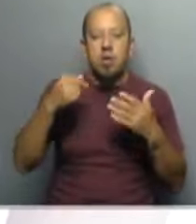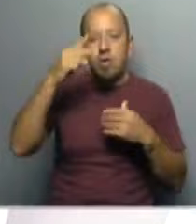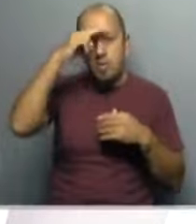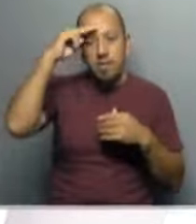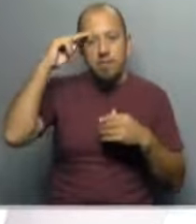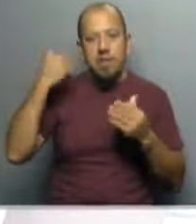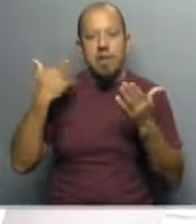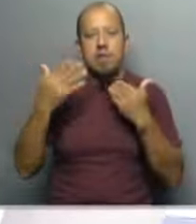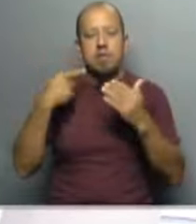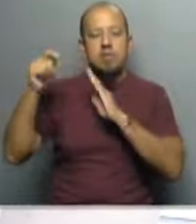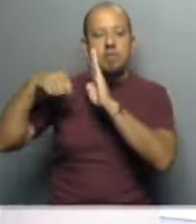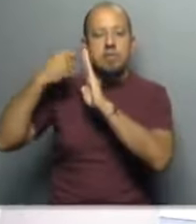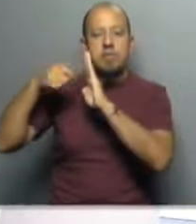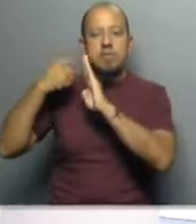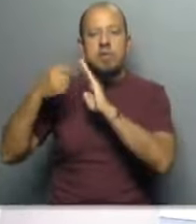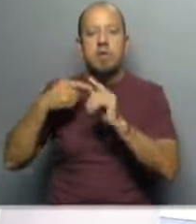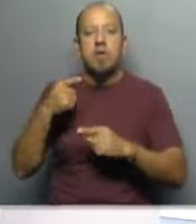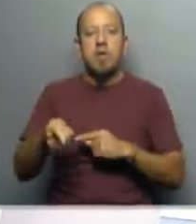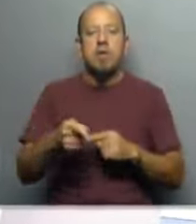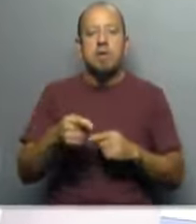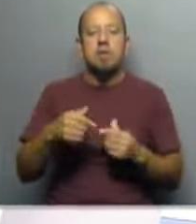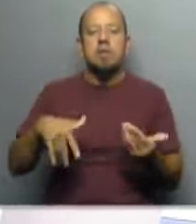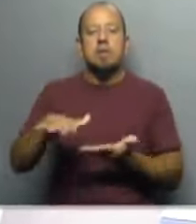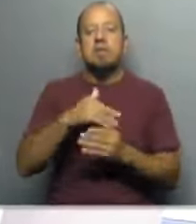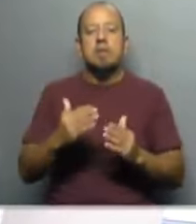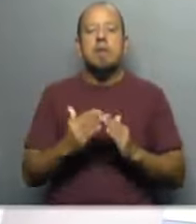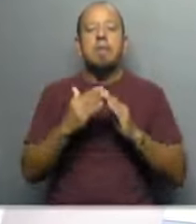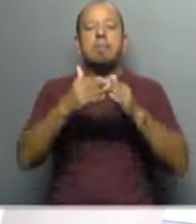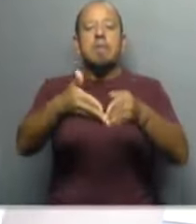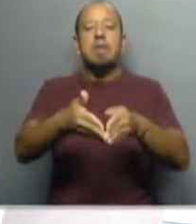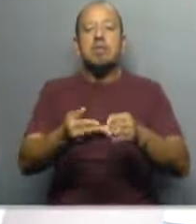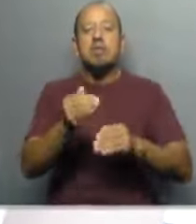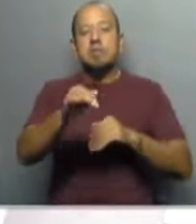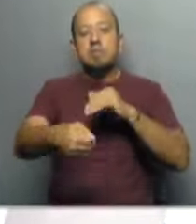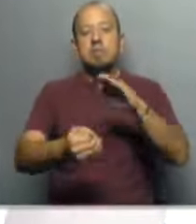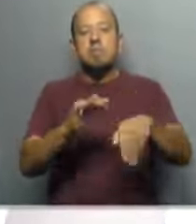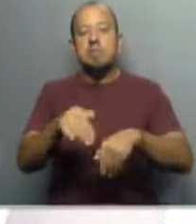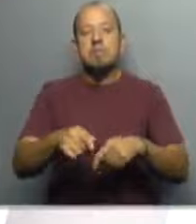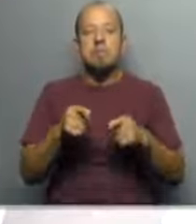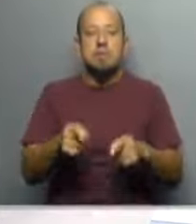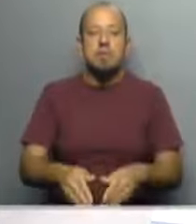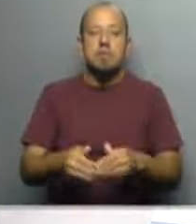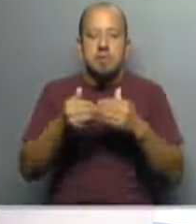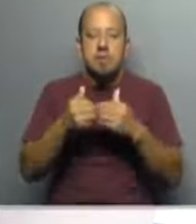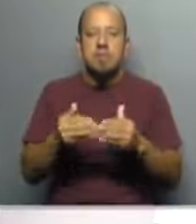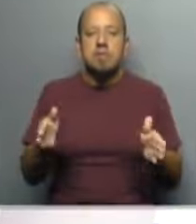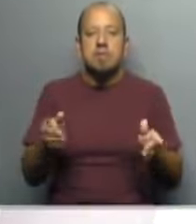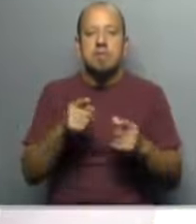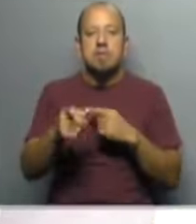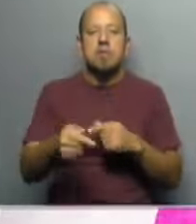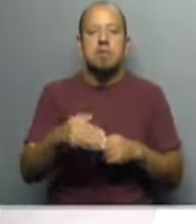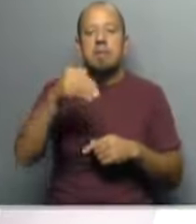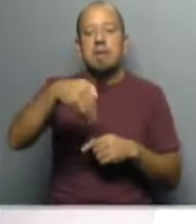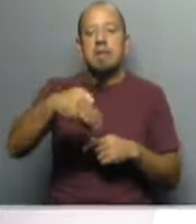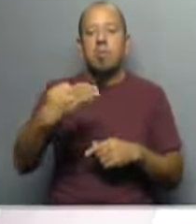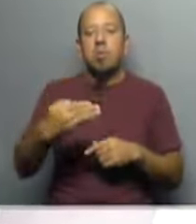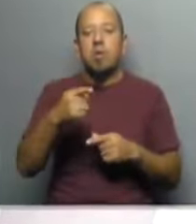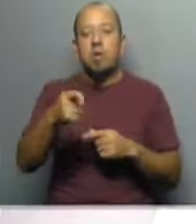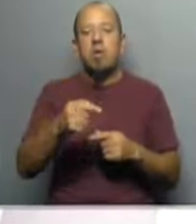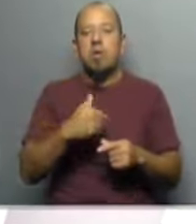con videoclips filmados en playas del Uruguay. Y vamos a comenzar con uno de Martín Buscaglia, filmado en